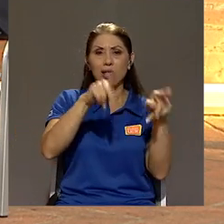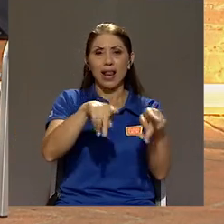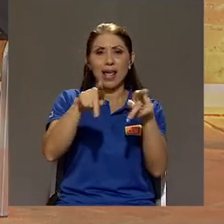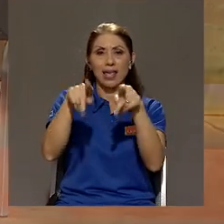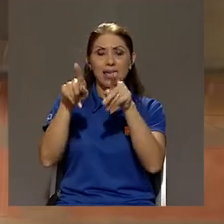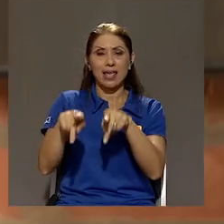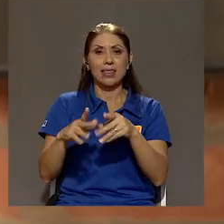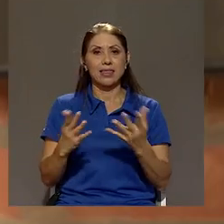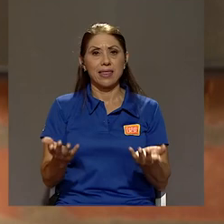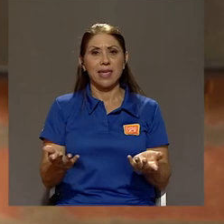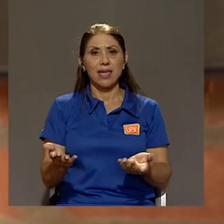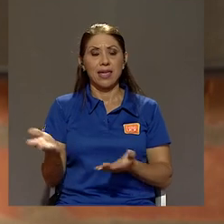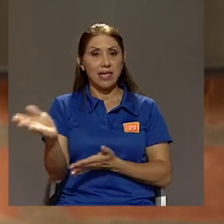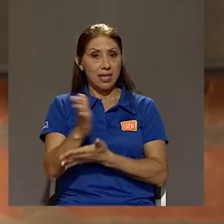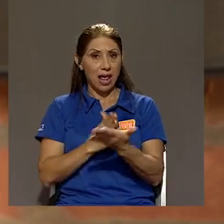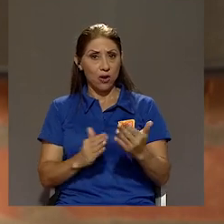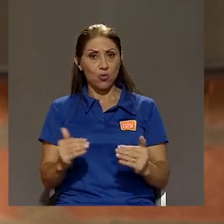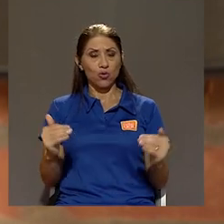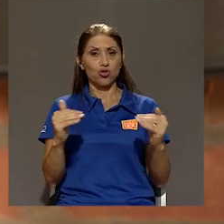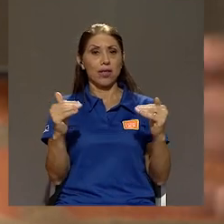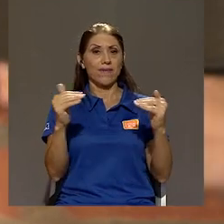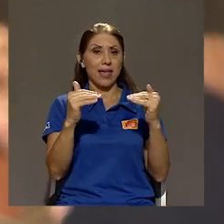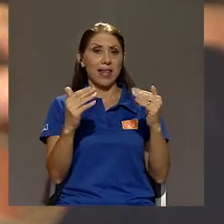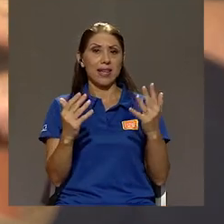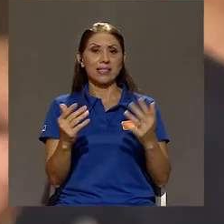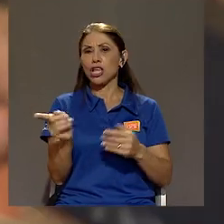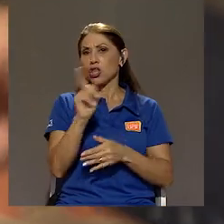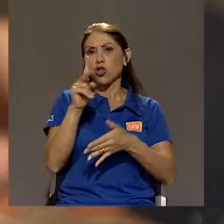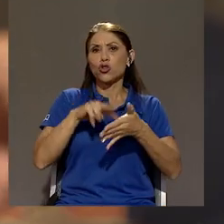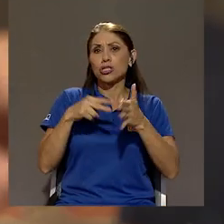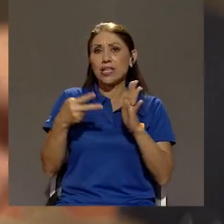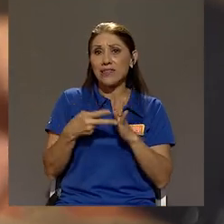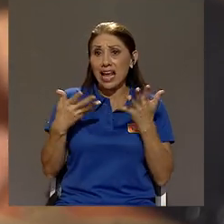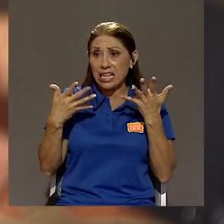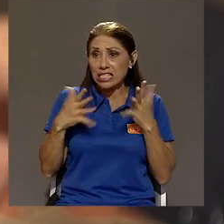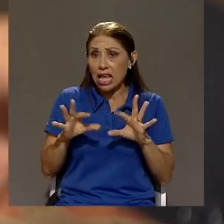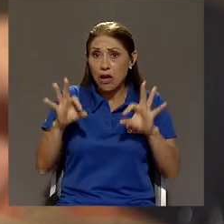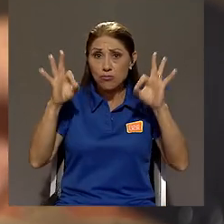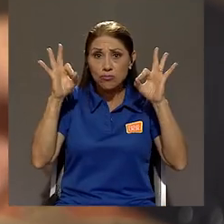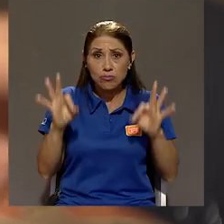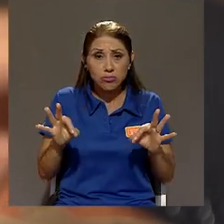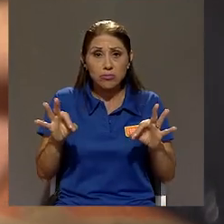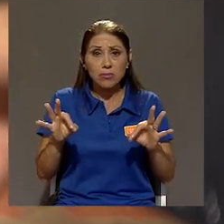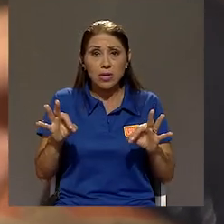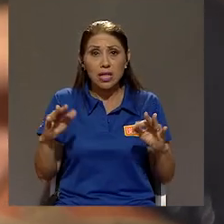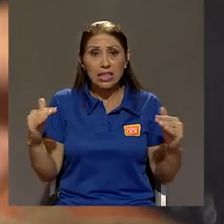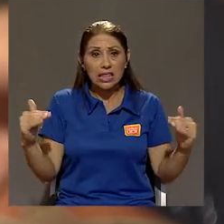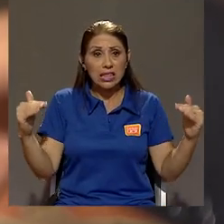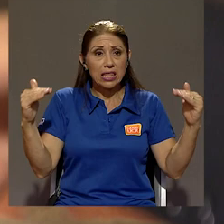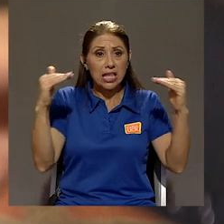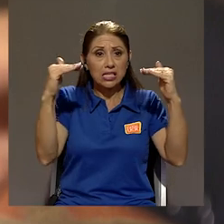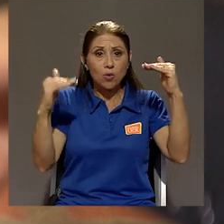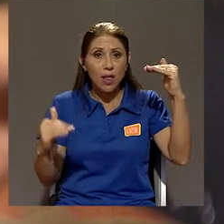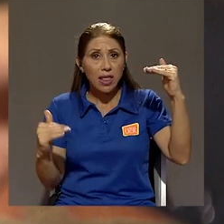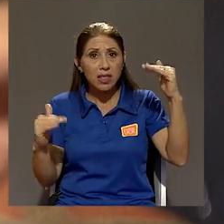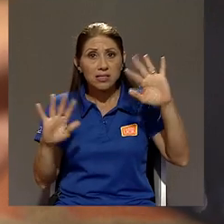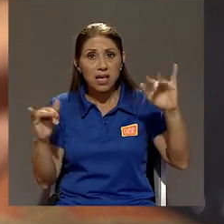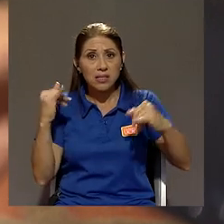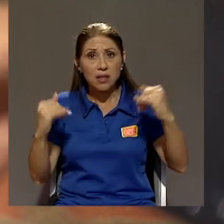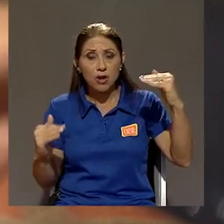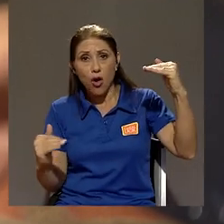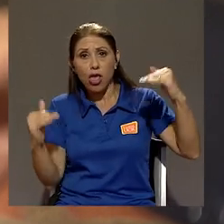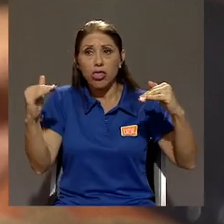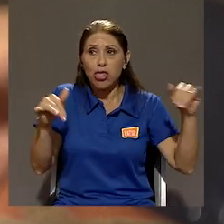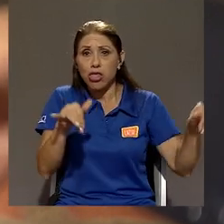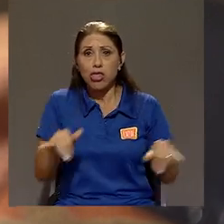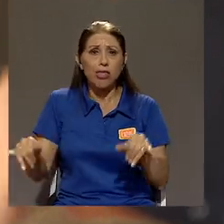la gente y algunos niveles, no es que se aplanó la igualdad, la desigualdad, pero me parece